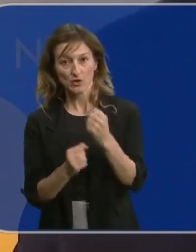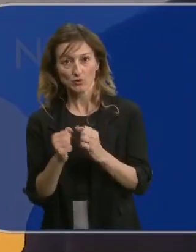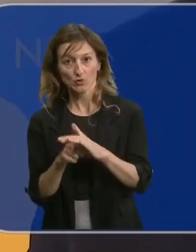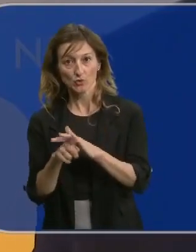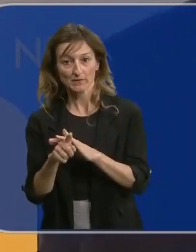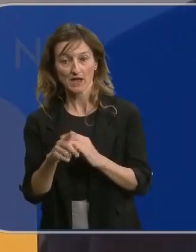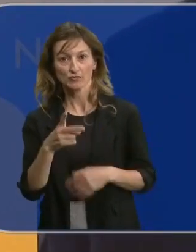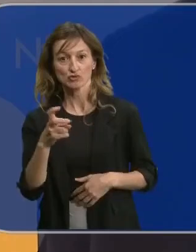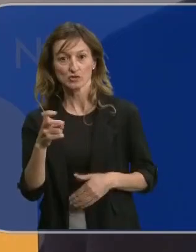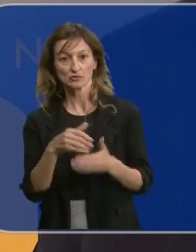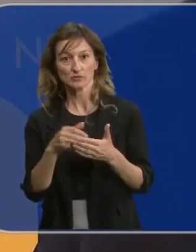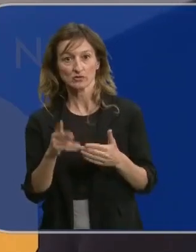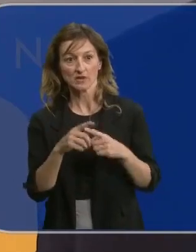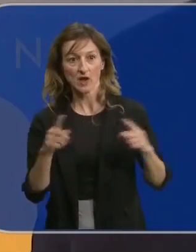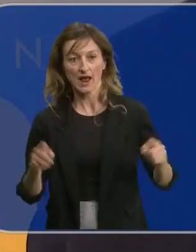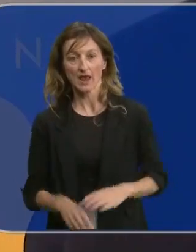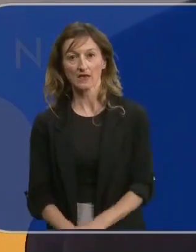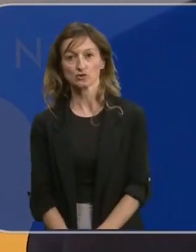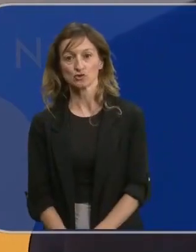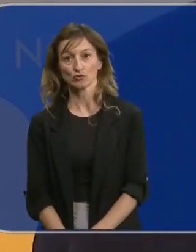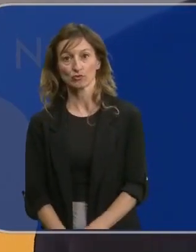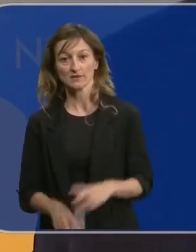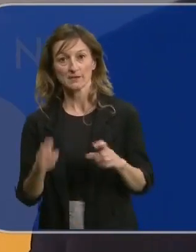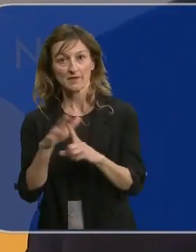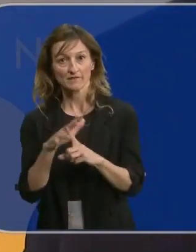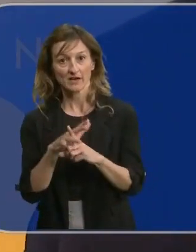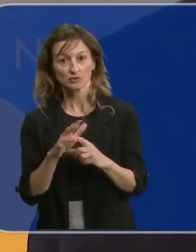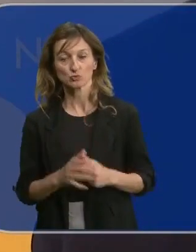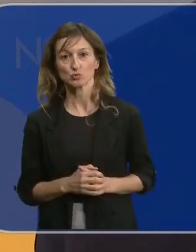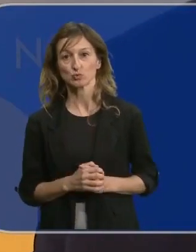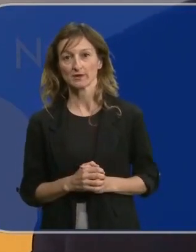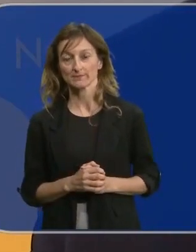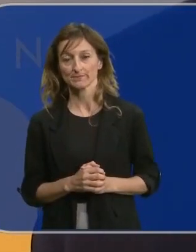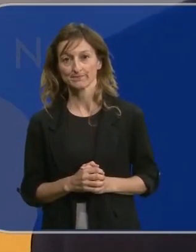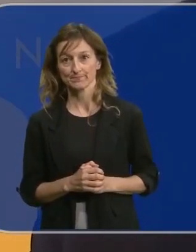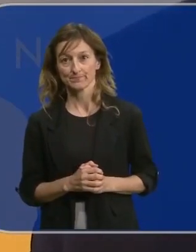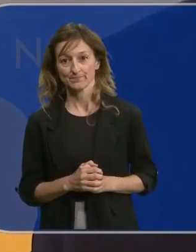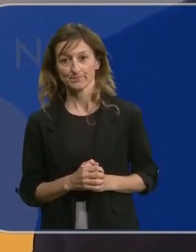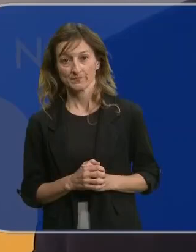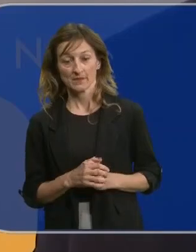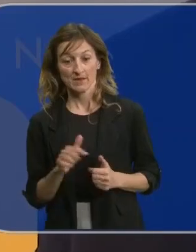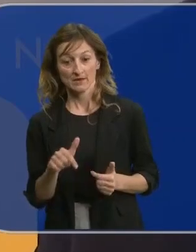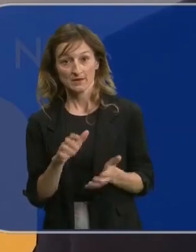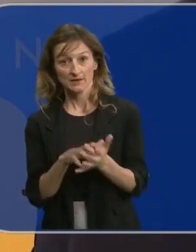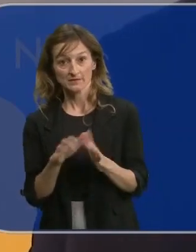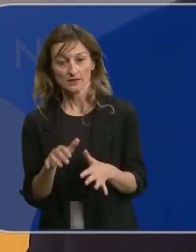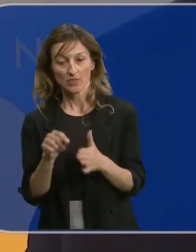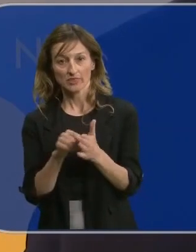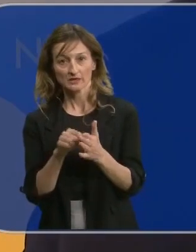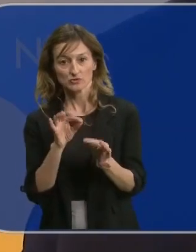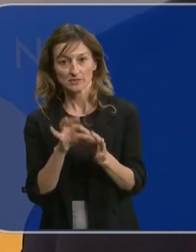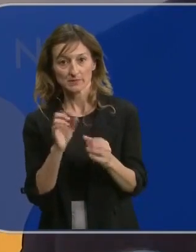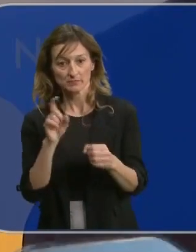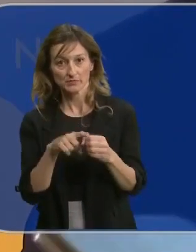genera economía más de 200 millones de euros anuales está facturando esta industria al año en nuestra comunidad Autónoma y podemos decir en los datos de